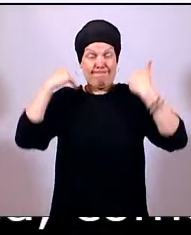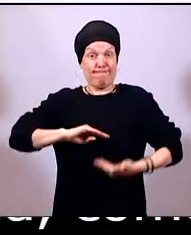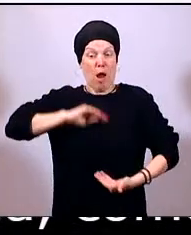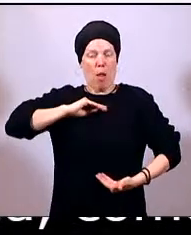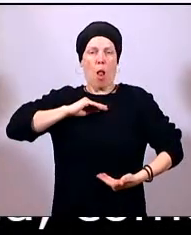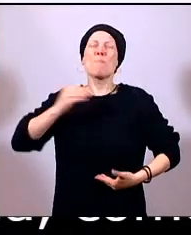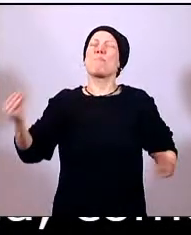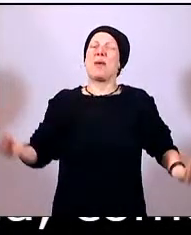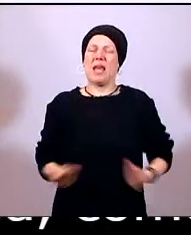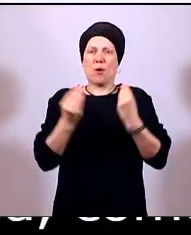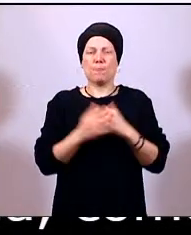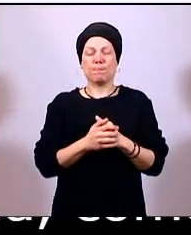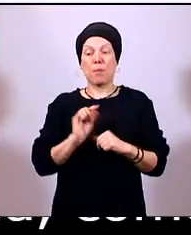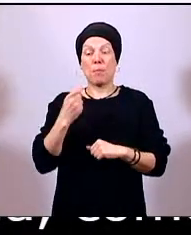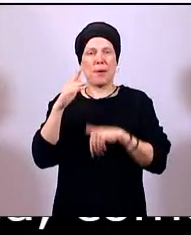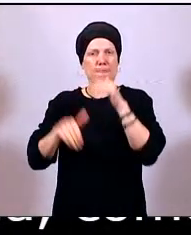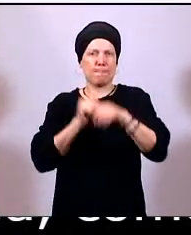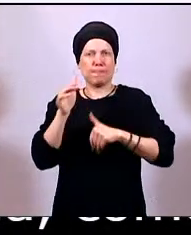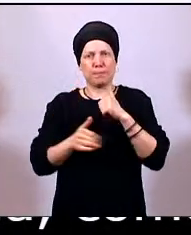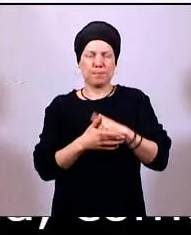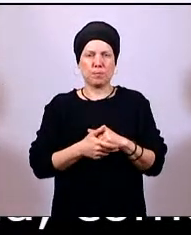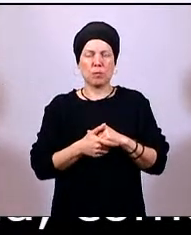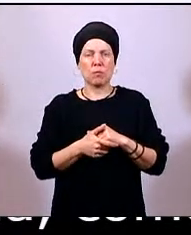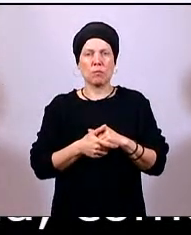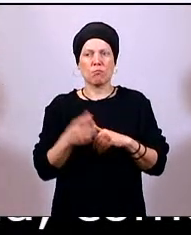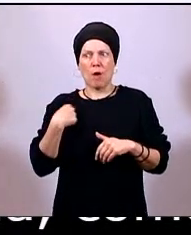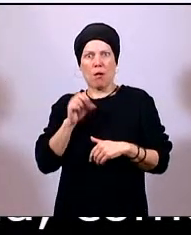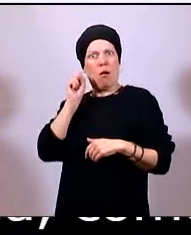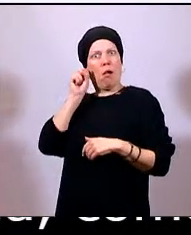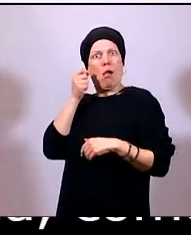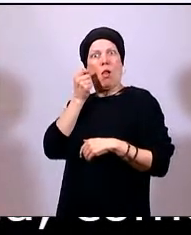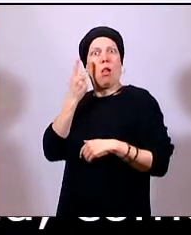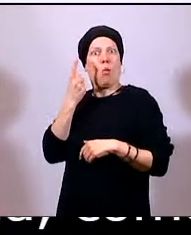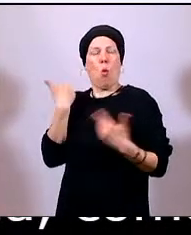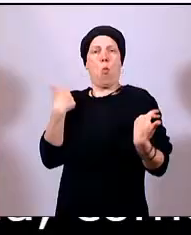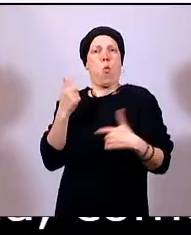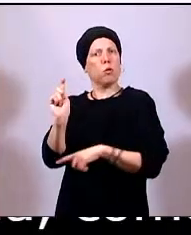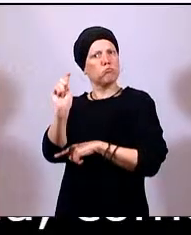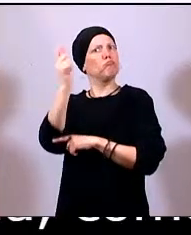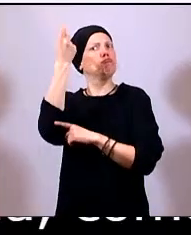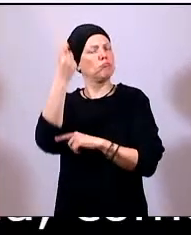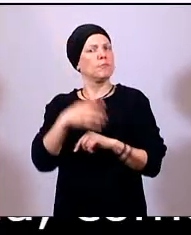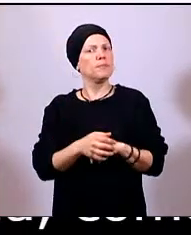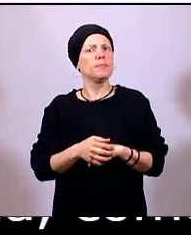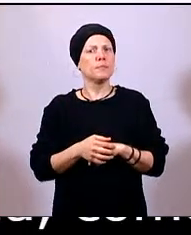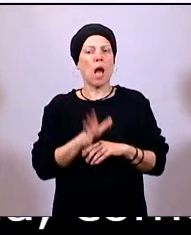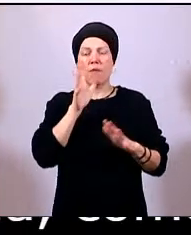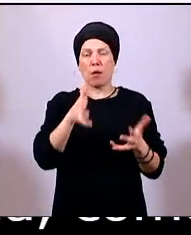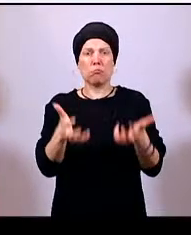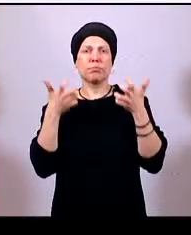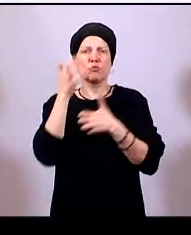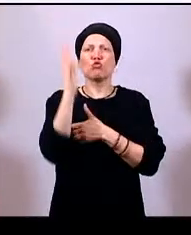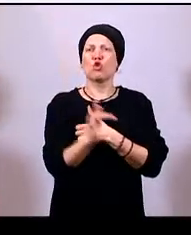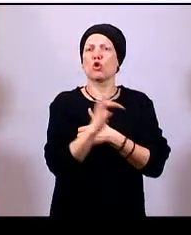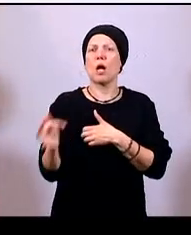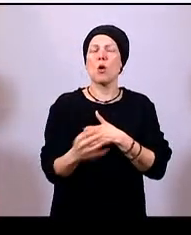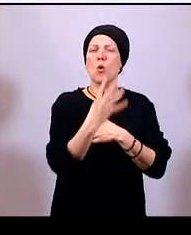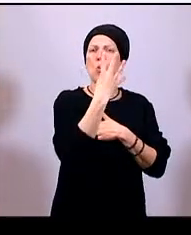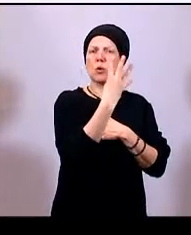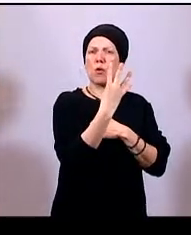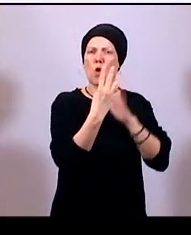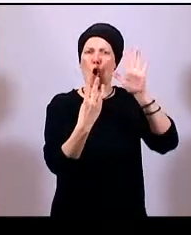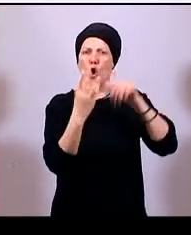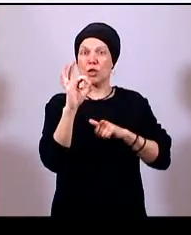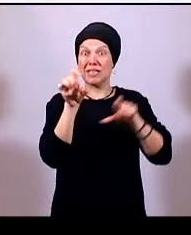primera convocatoria de ayudas del programa Consolida Pyme y observar el éxito de la medida, de la que se beneficiaron un total de